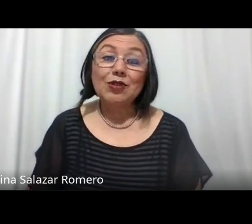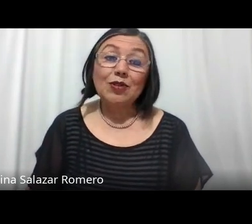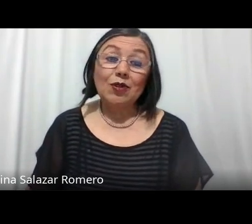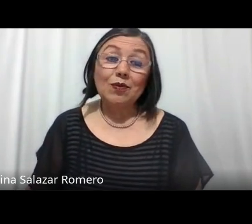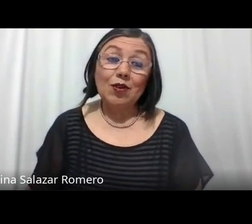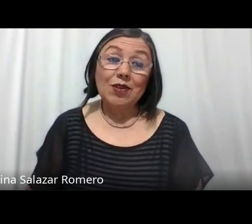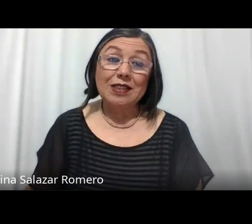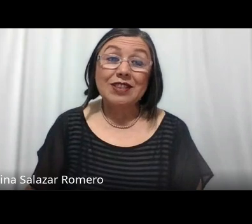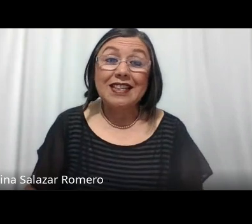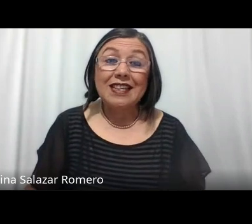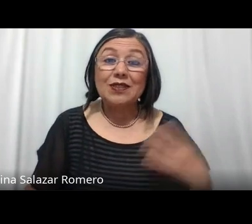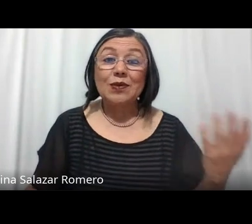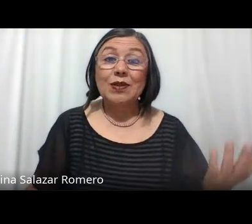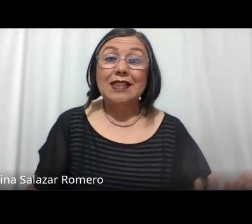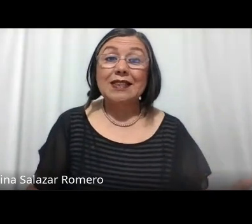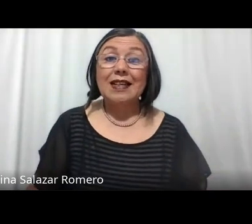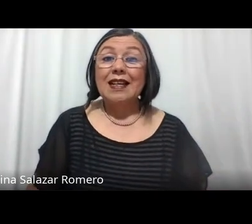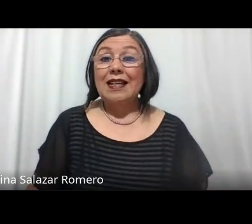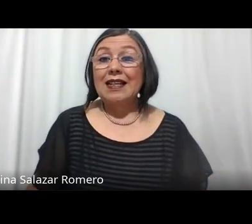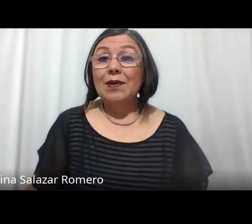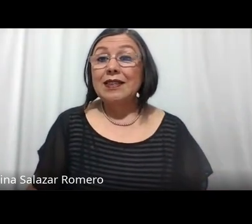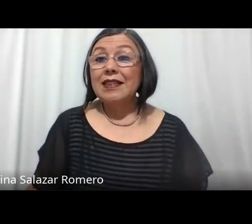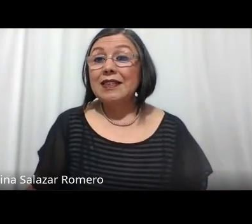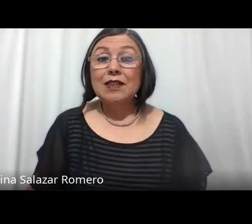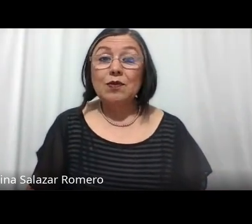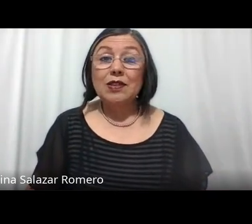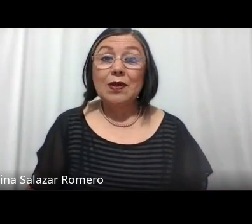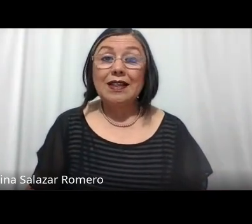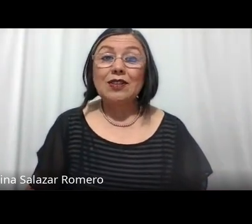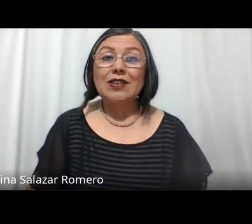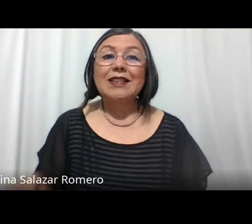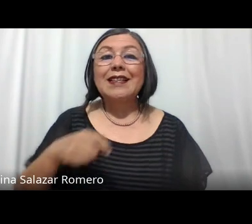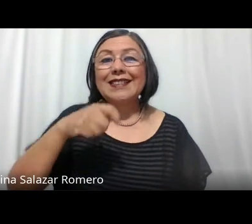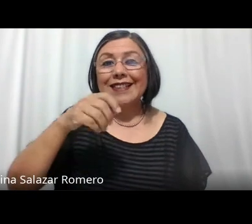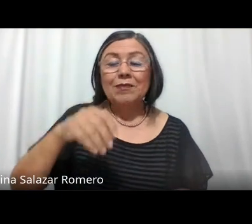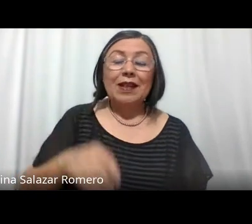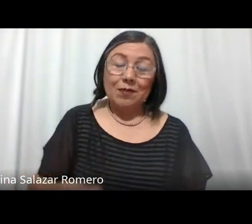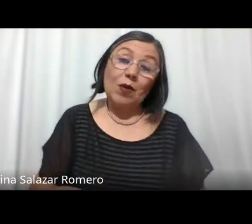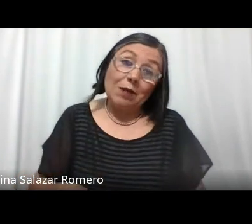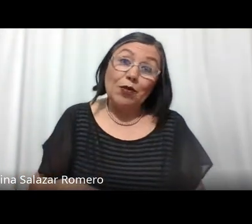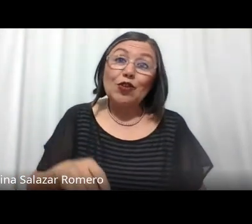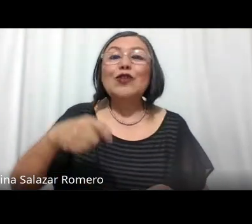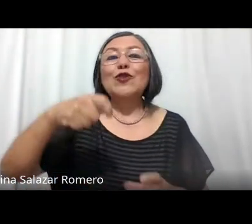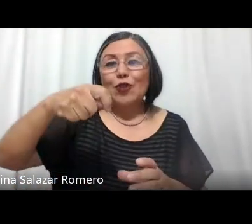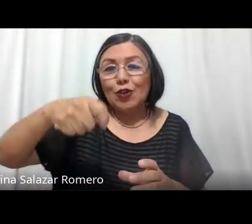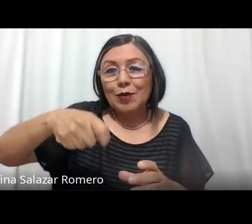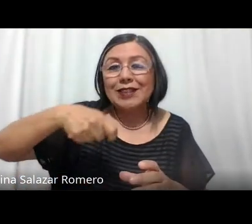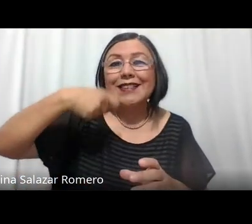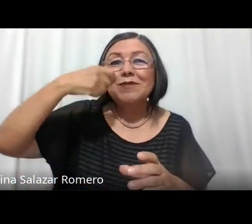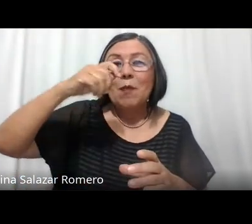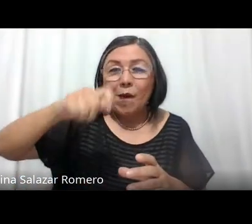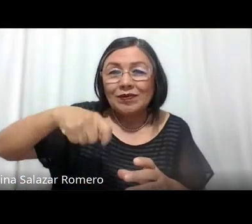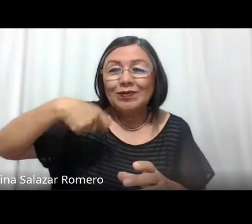Tiene mucho, como decimos ahí, utiliza la lengua de señas, es muy visual, entonces el pozole nosotros lo